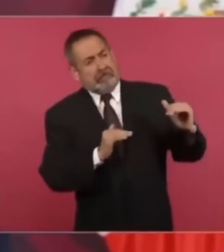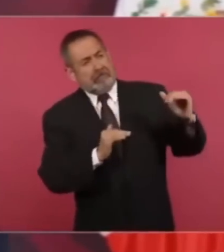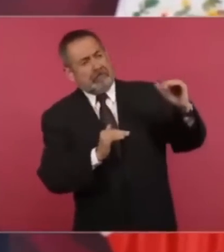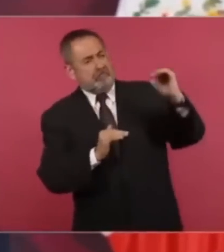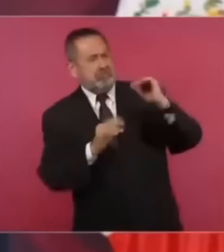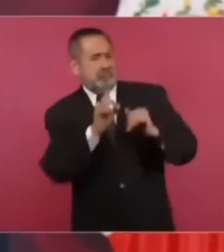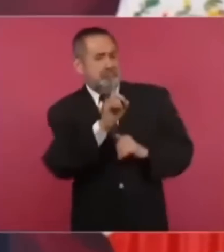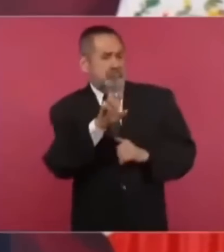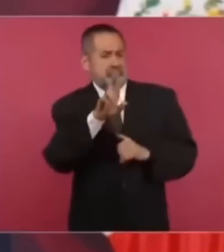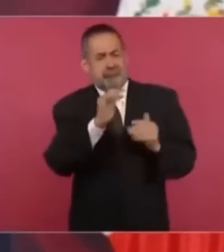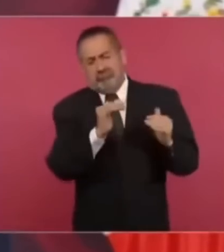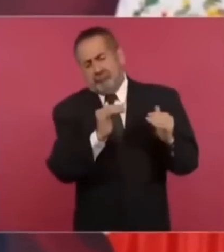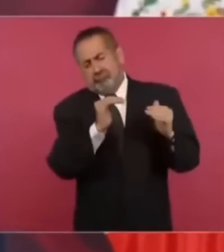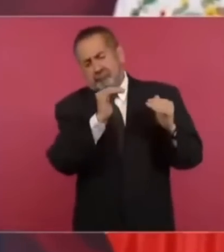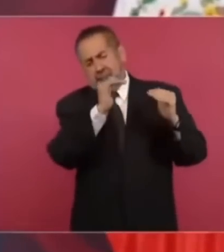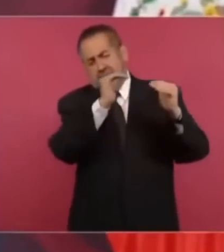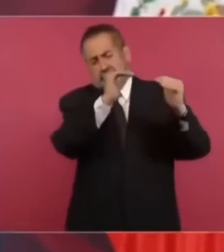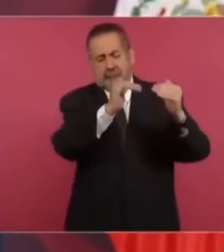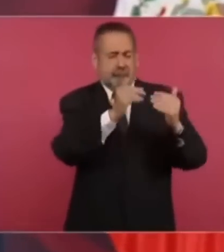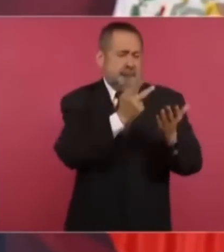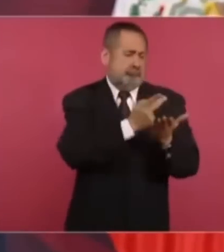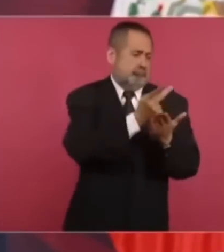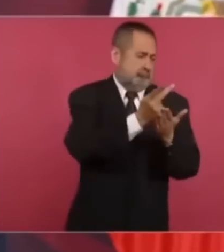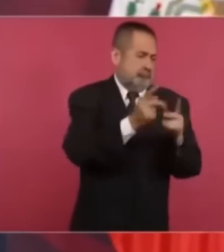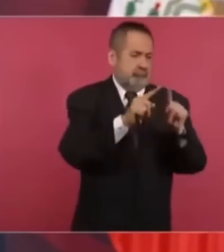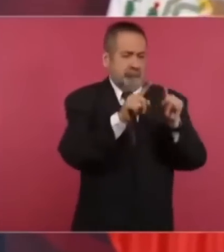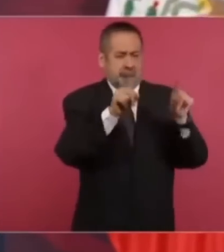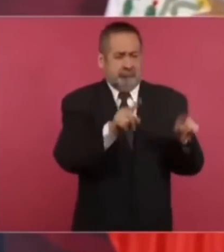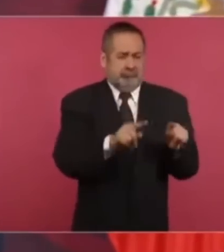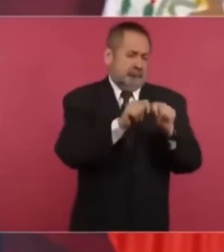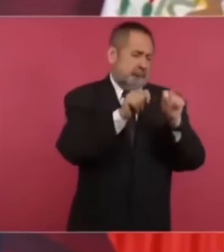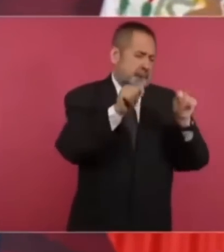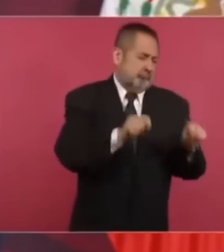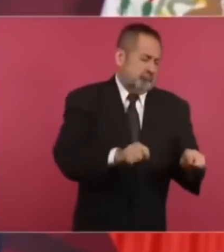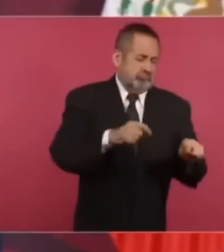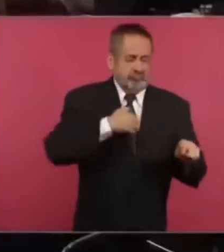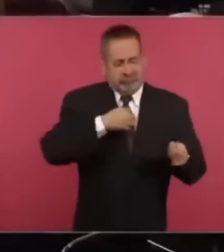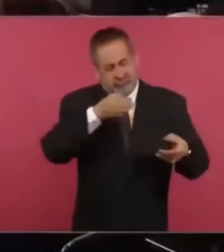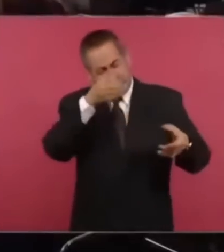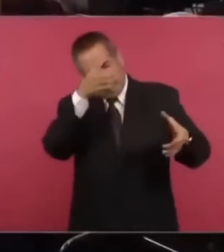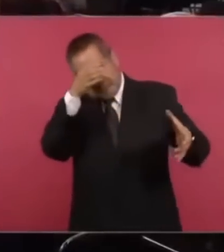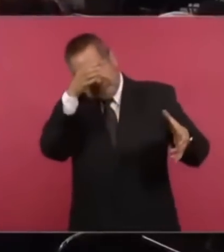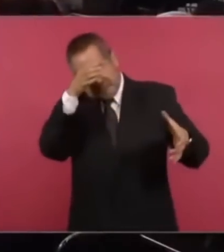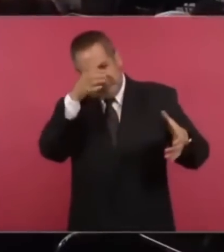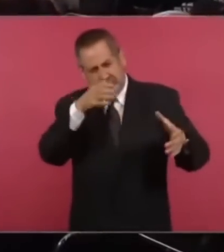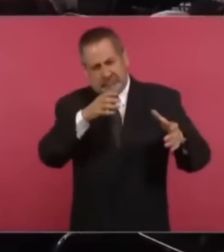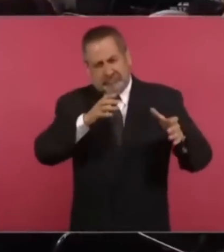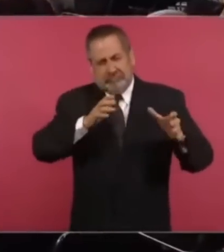tienen los más altos grados de conocimiento,